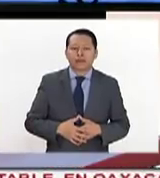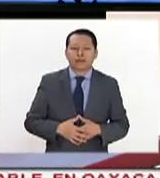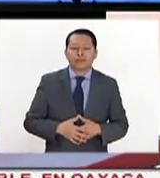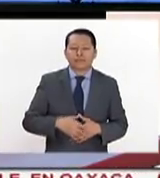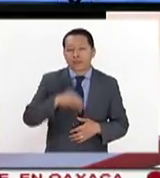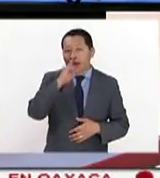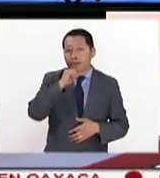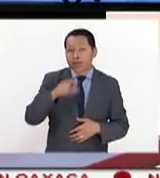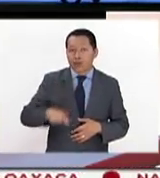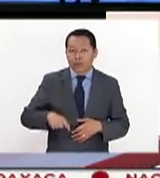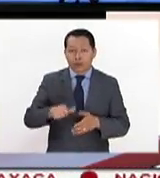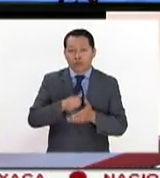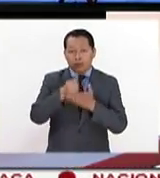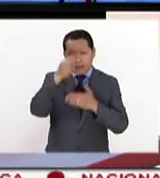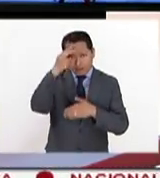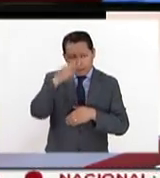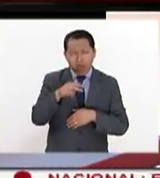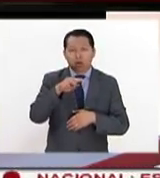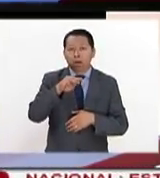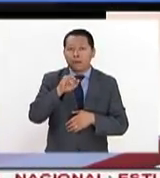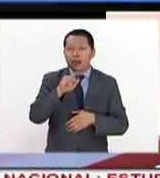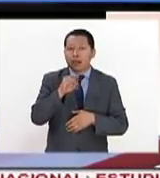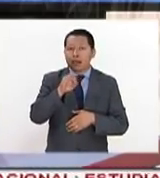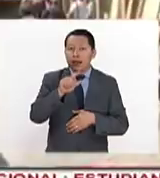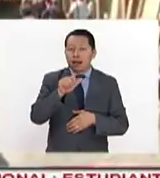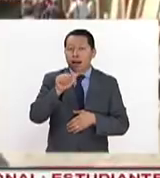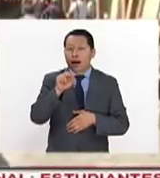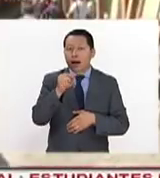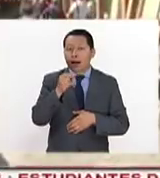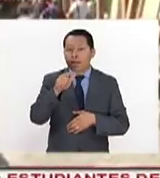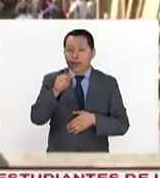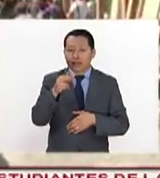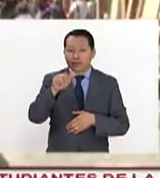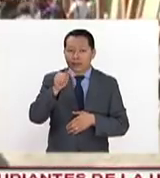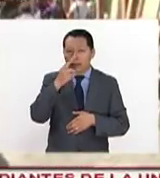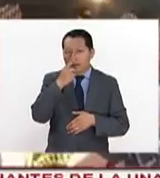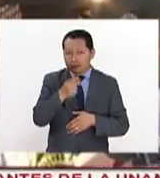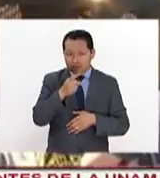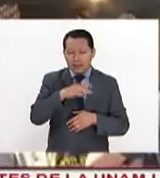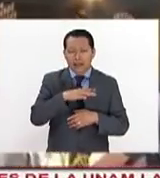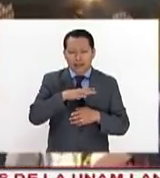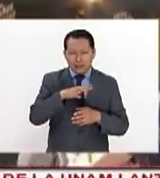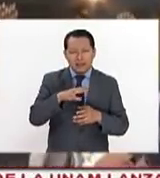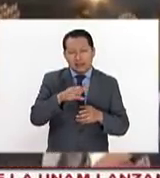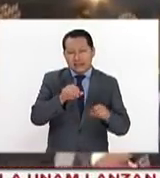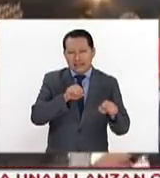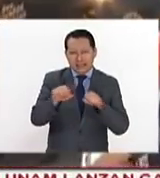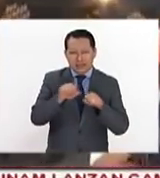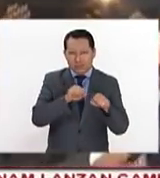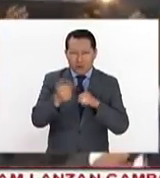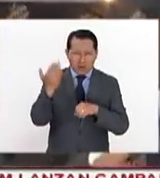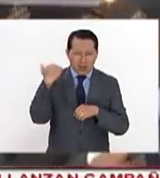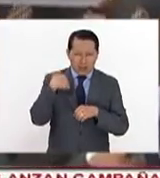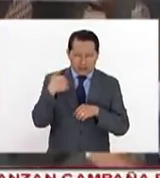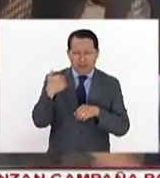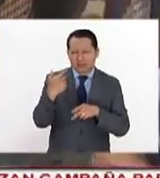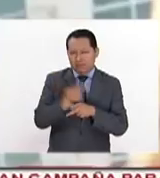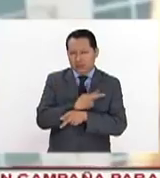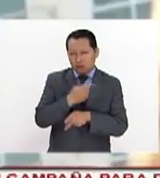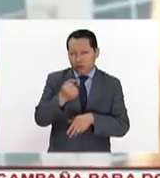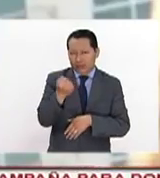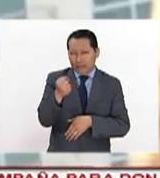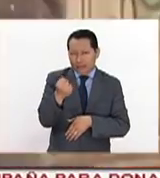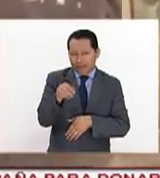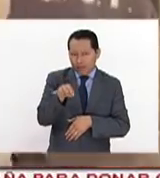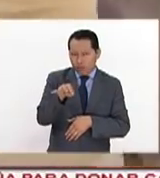Y el jefe de gobierno de la Ciudad de México, Miguel Ángel Mancera, consideró que la reconstrucción de los daños ocasionados por el sismo del 19 de septiembre podría